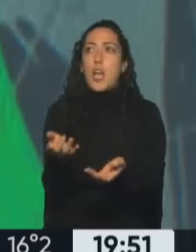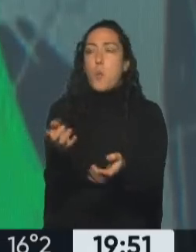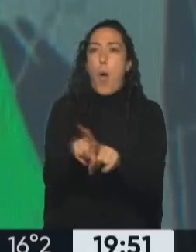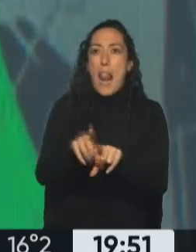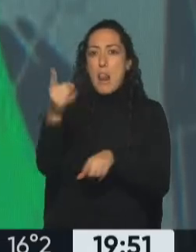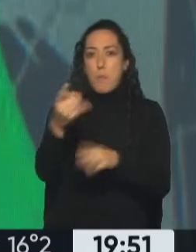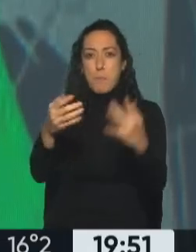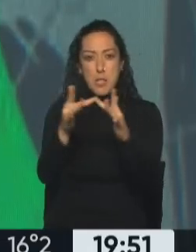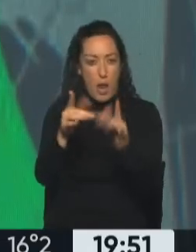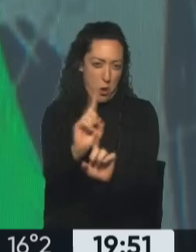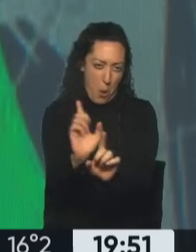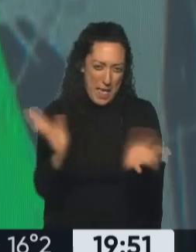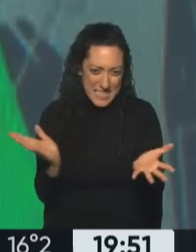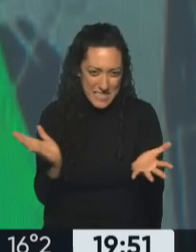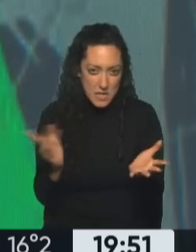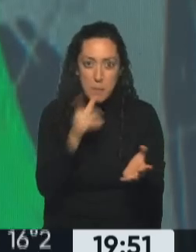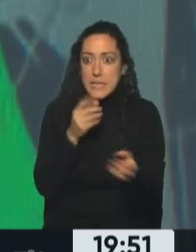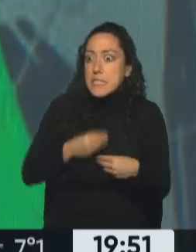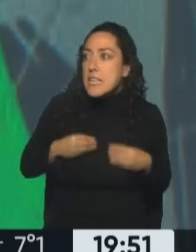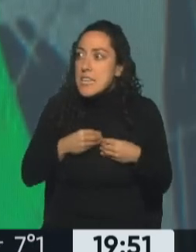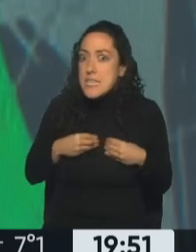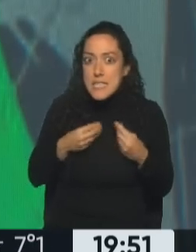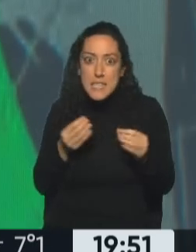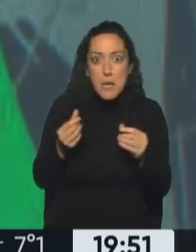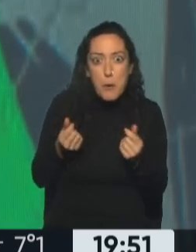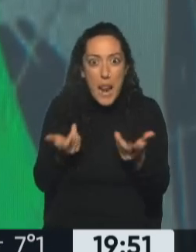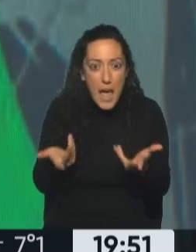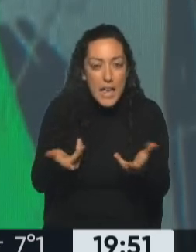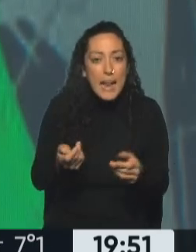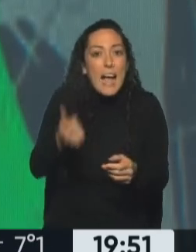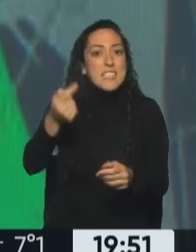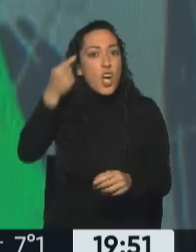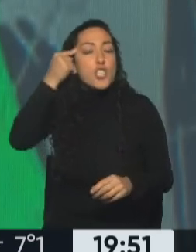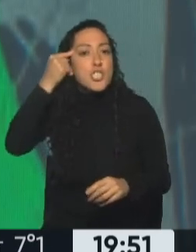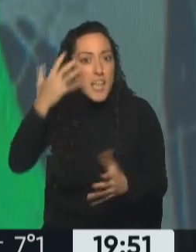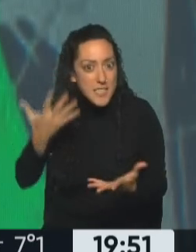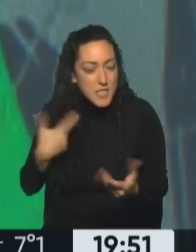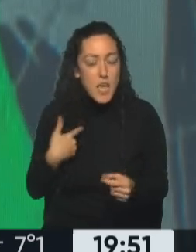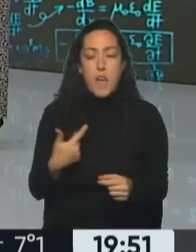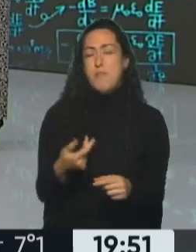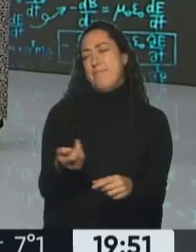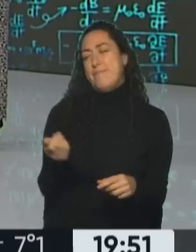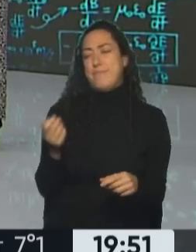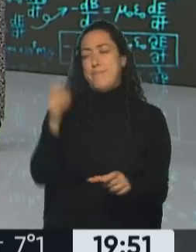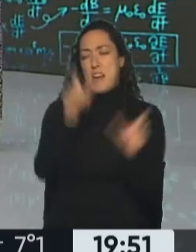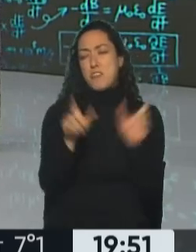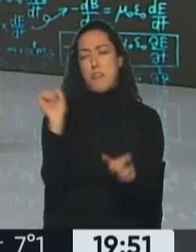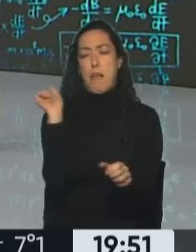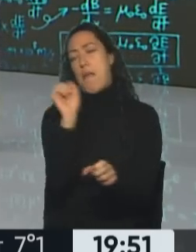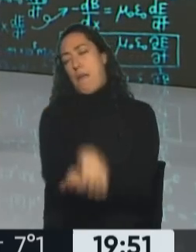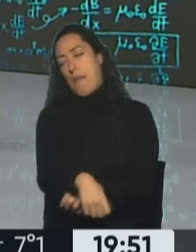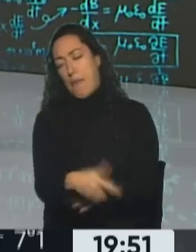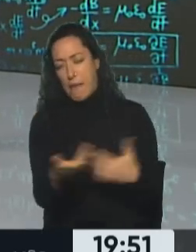artificial. Dice que se convirtió en sensible y que está cerca de adquirir conciencia. Como no le dieron importancia o no le